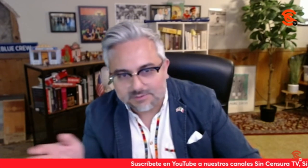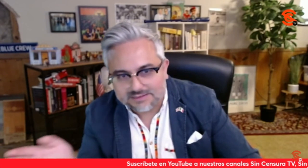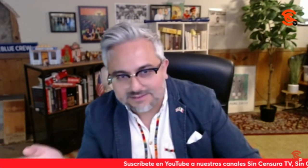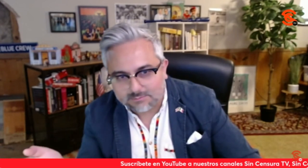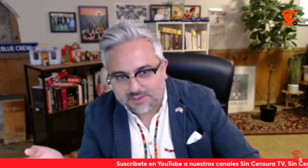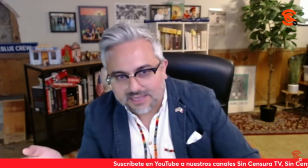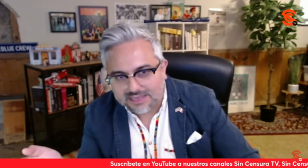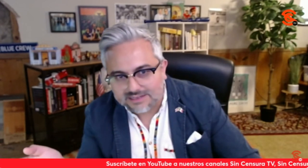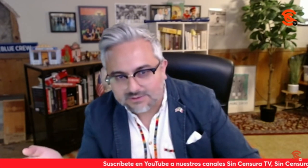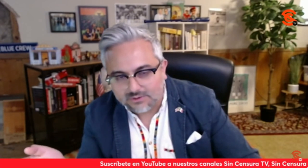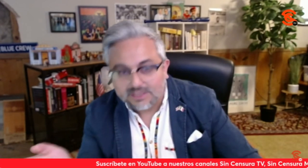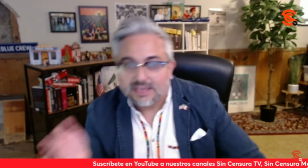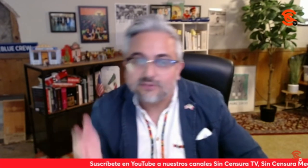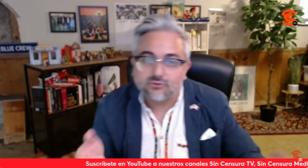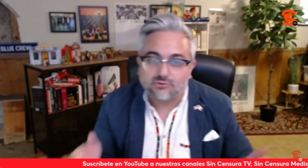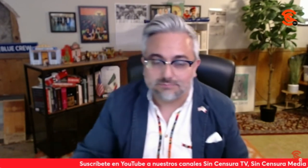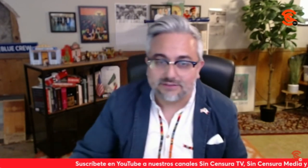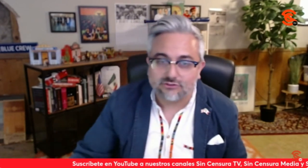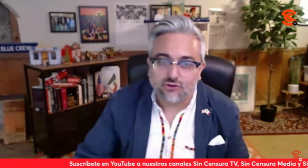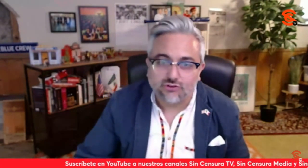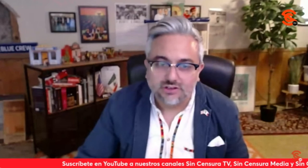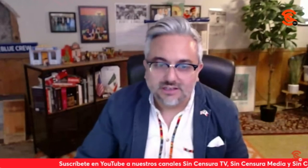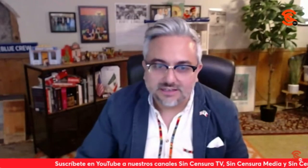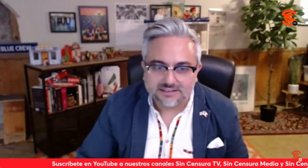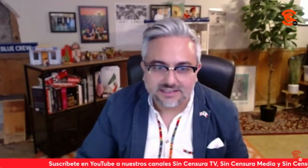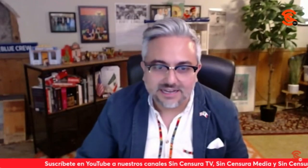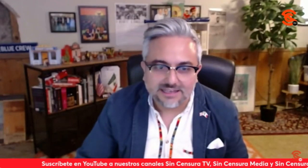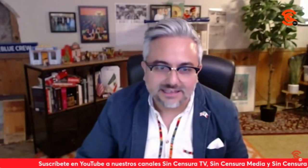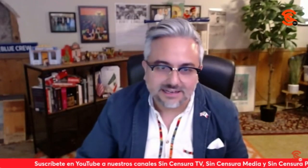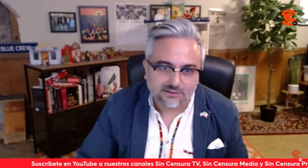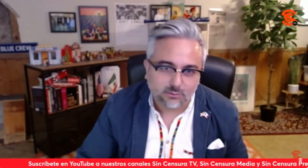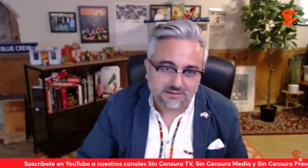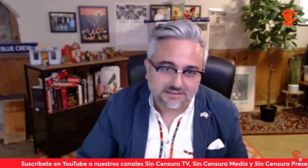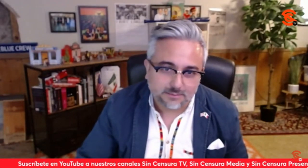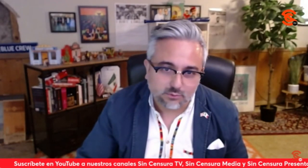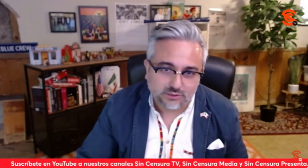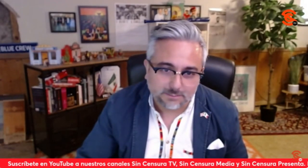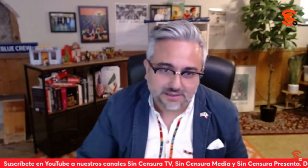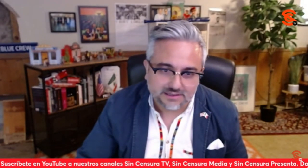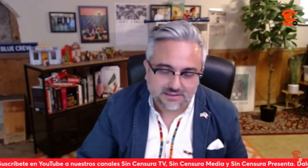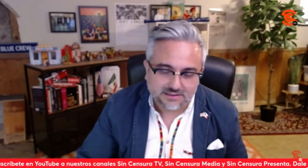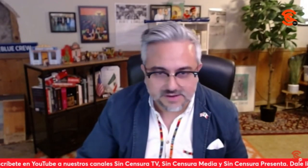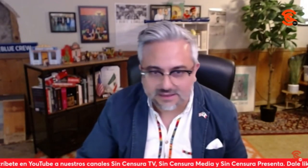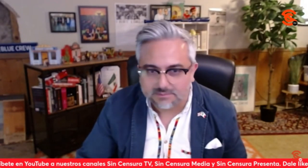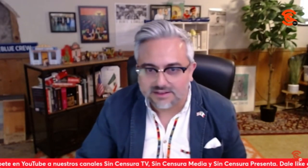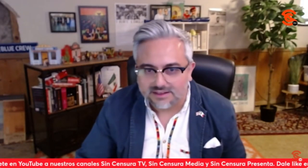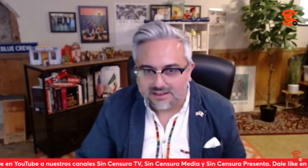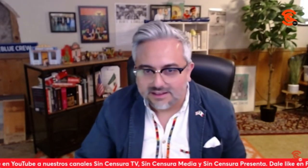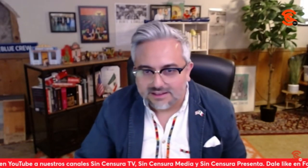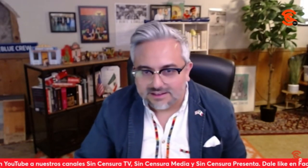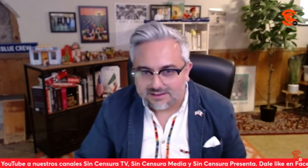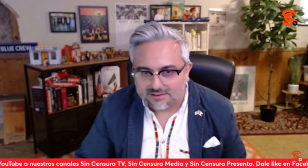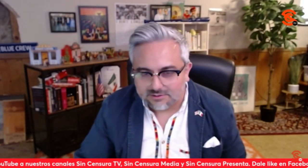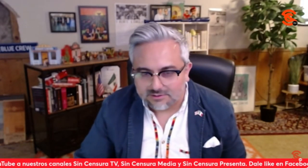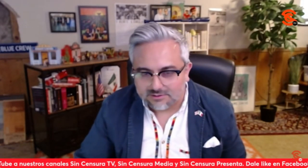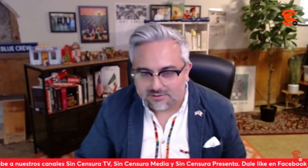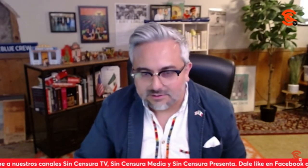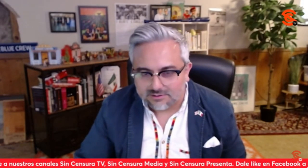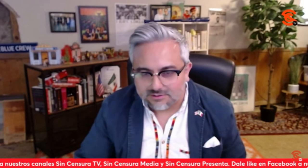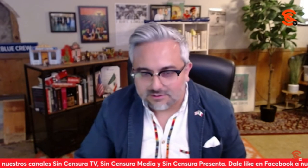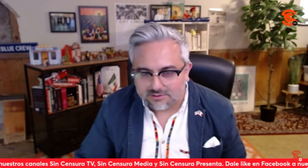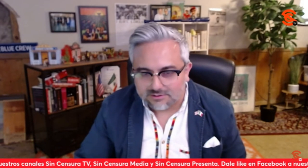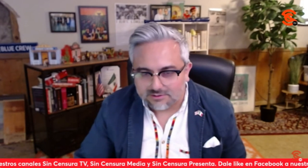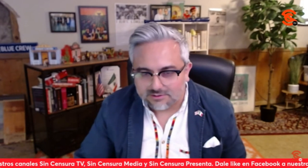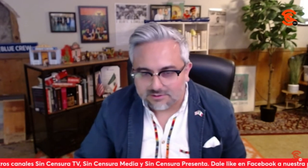entre la ministra Piña y Alito en su mansión que tiene ahí en las lomas de Chapultepec. Y ahí mire, pues nos